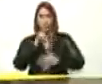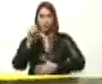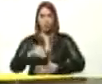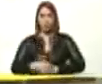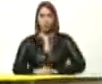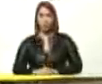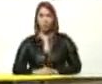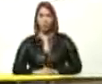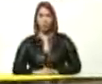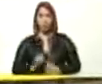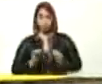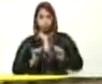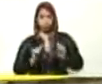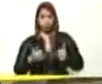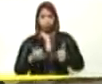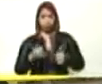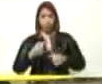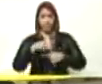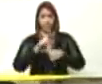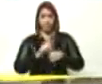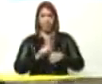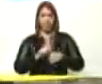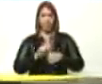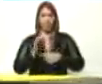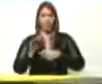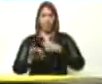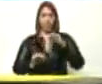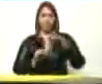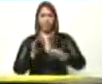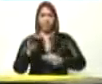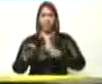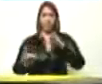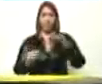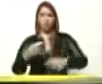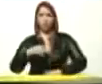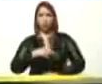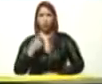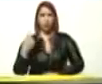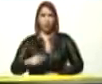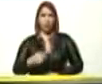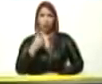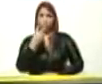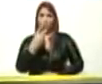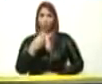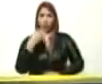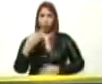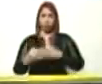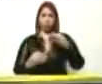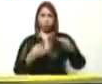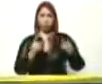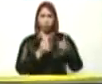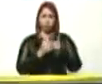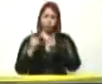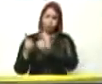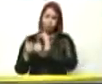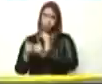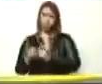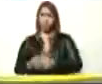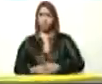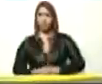desde el inicio de la primera ola, hemos tenido dos olas, dos olas pequeñas hemos tenido,